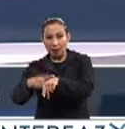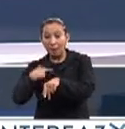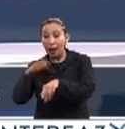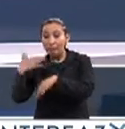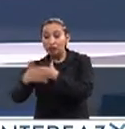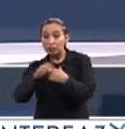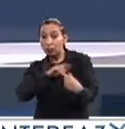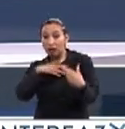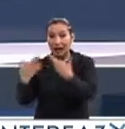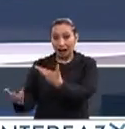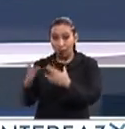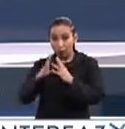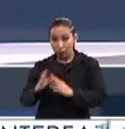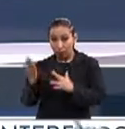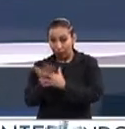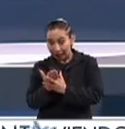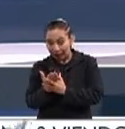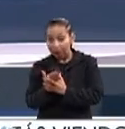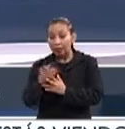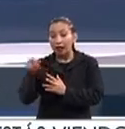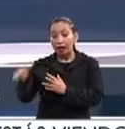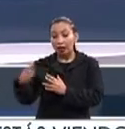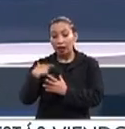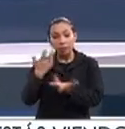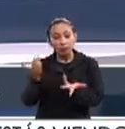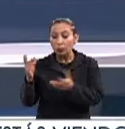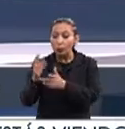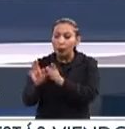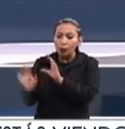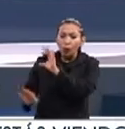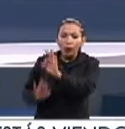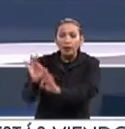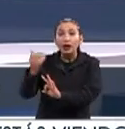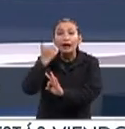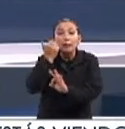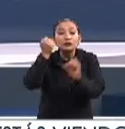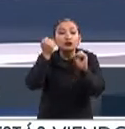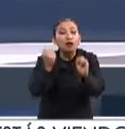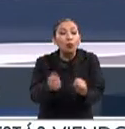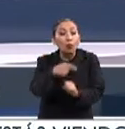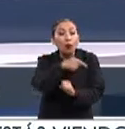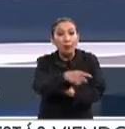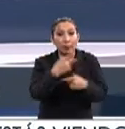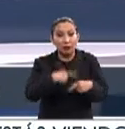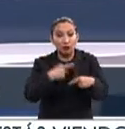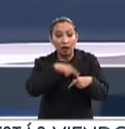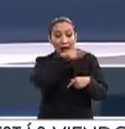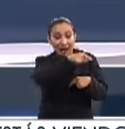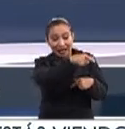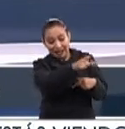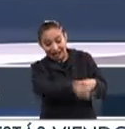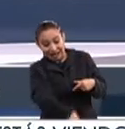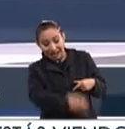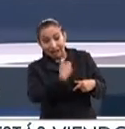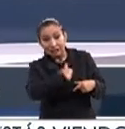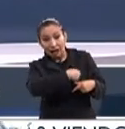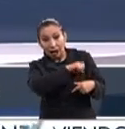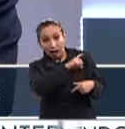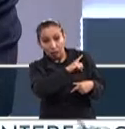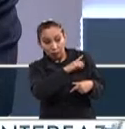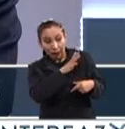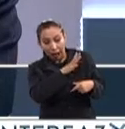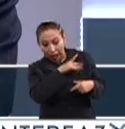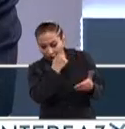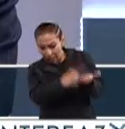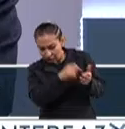también se le da la información. Lo que nosotros buscamos aquí es garantizar que el paciente que va a donar es completamente sano y